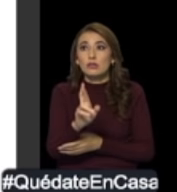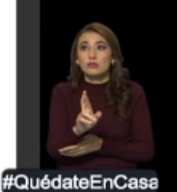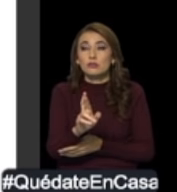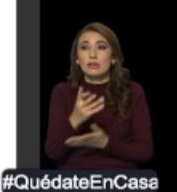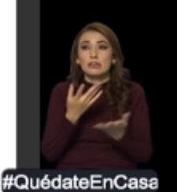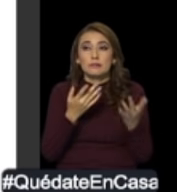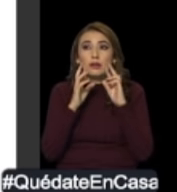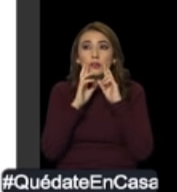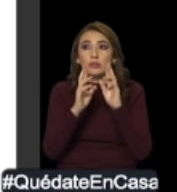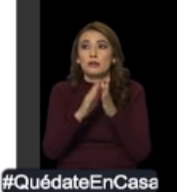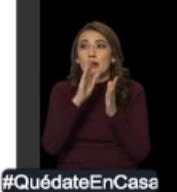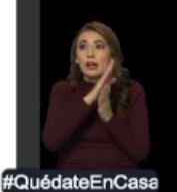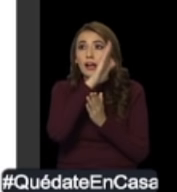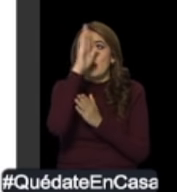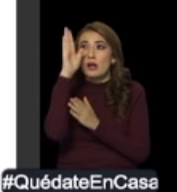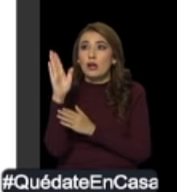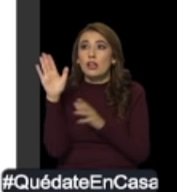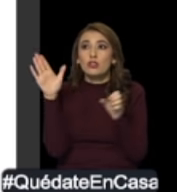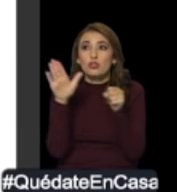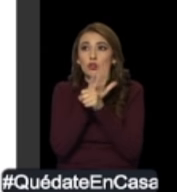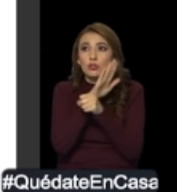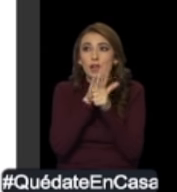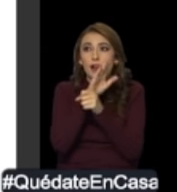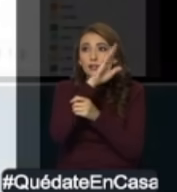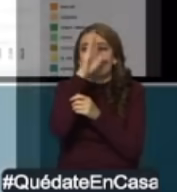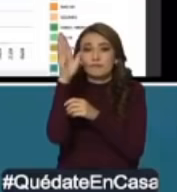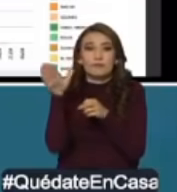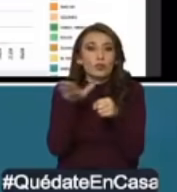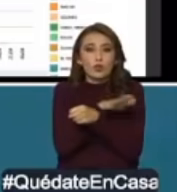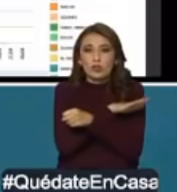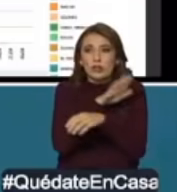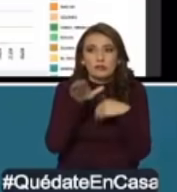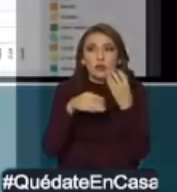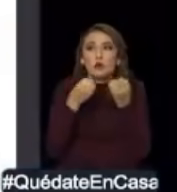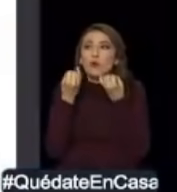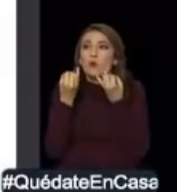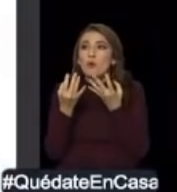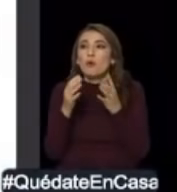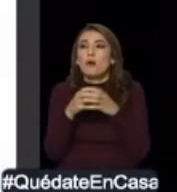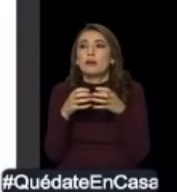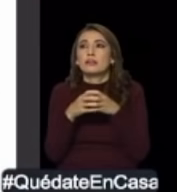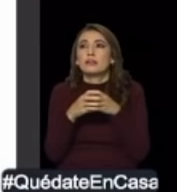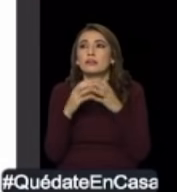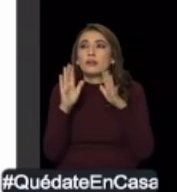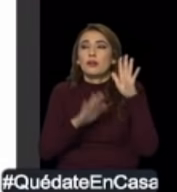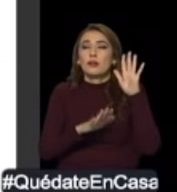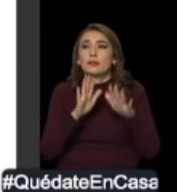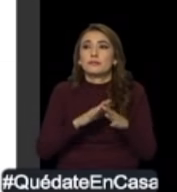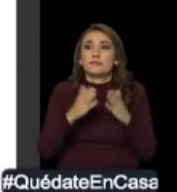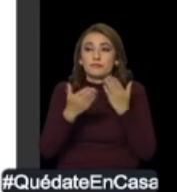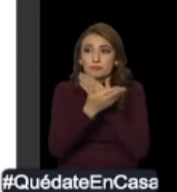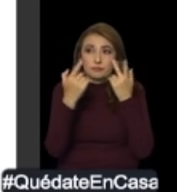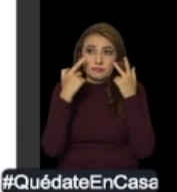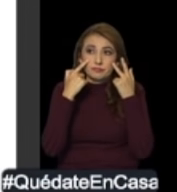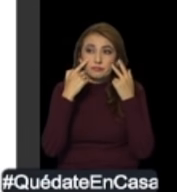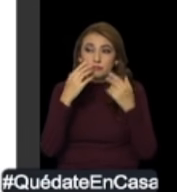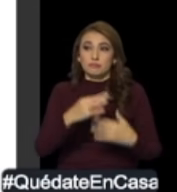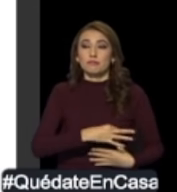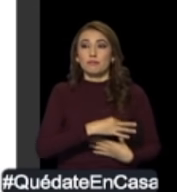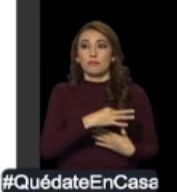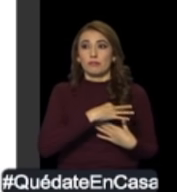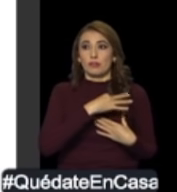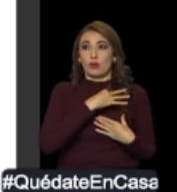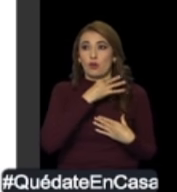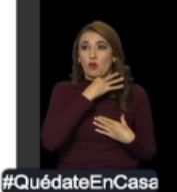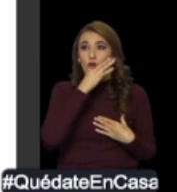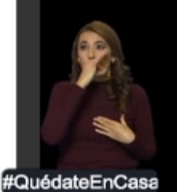columna de la tabla de la izquierda es el total personal. A mano derecha, ustedes tienen los casos de COVID por